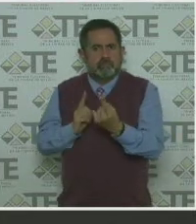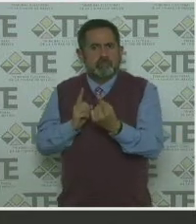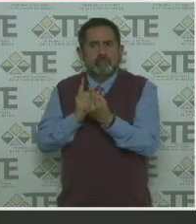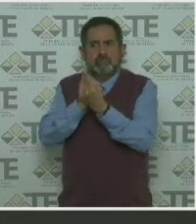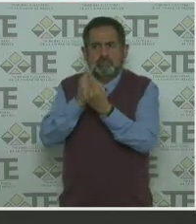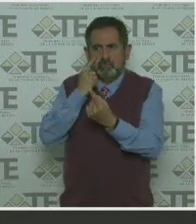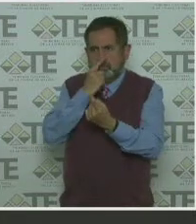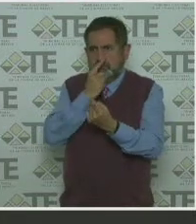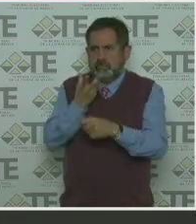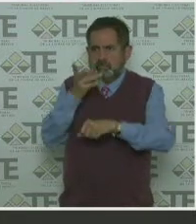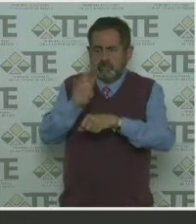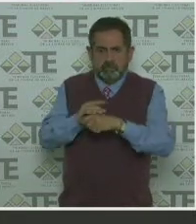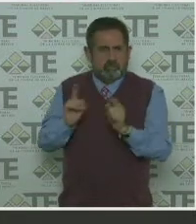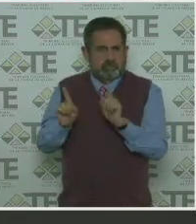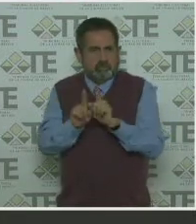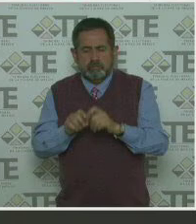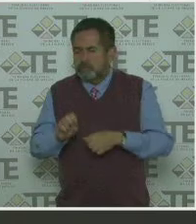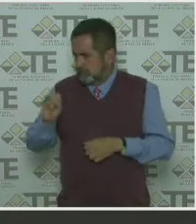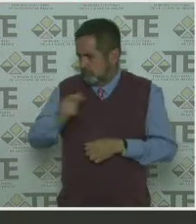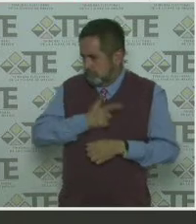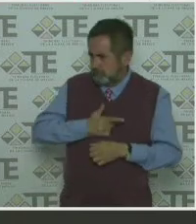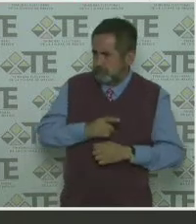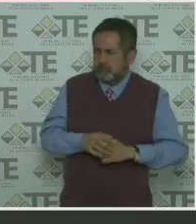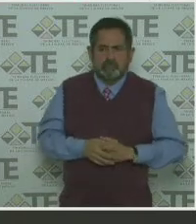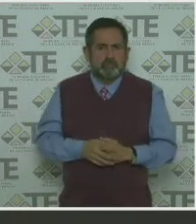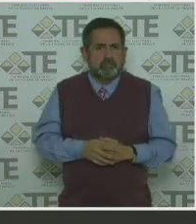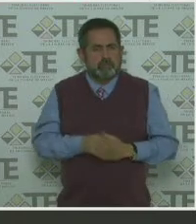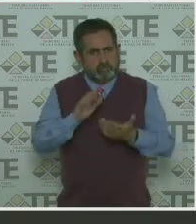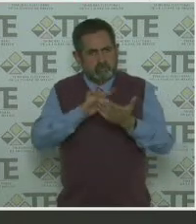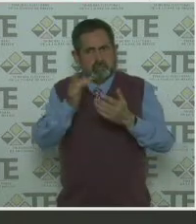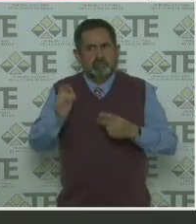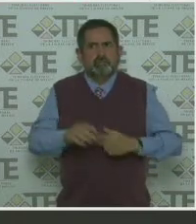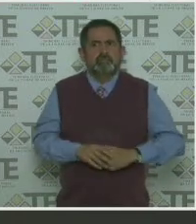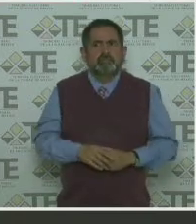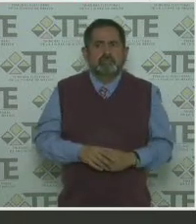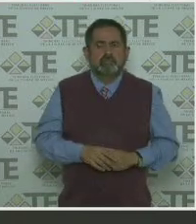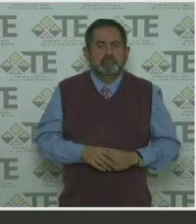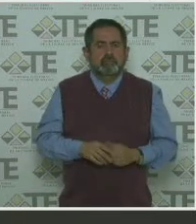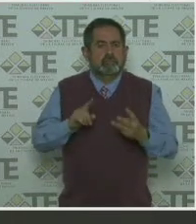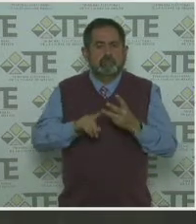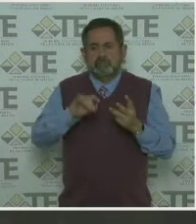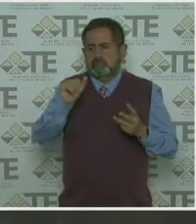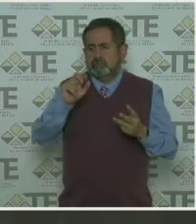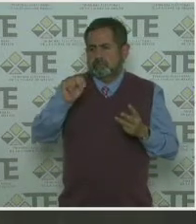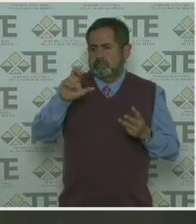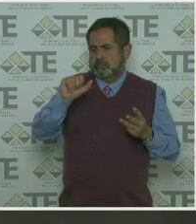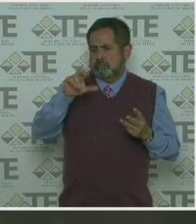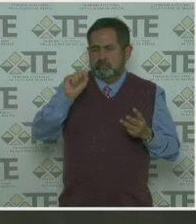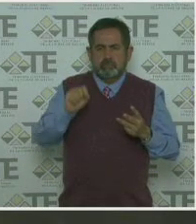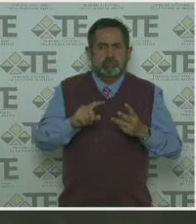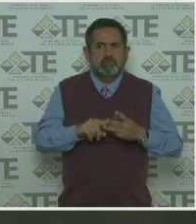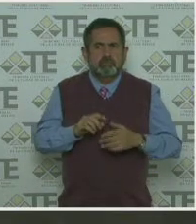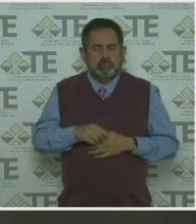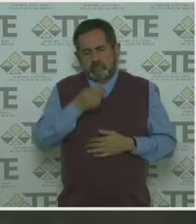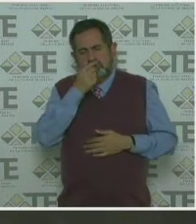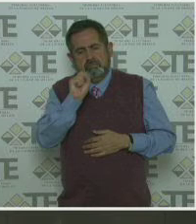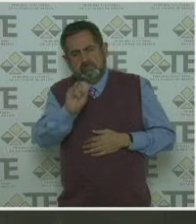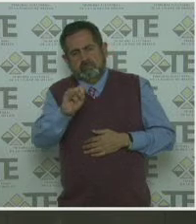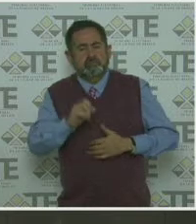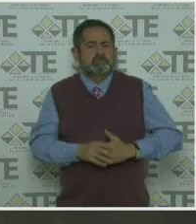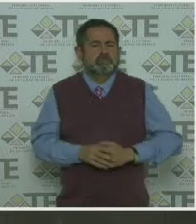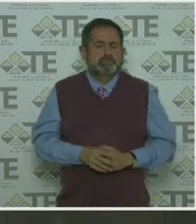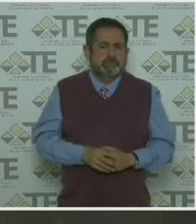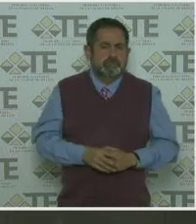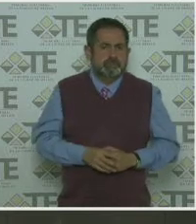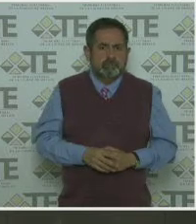voto particular. Sí, claro que sí. Sí, muchas gracias. Magistrado Juan Carlos Sánchez León. A favor.